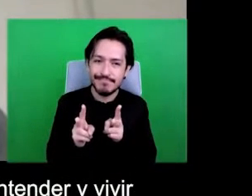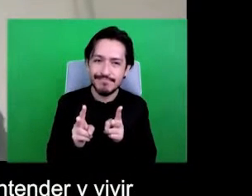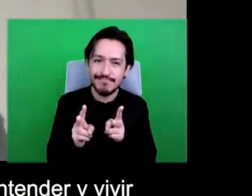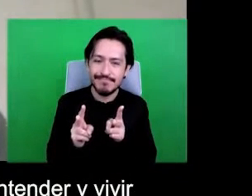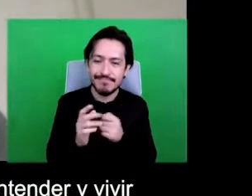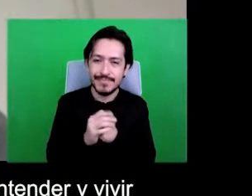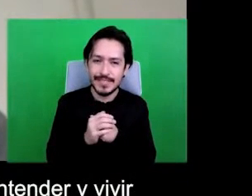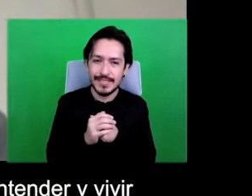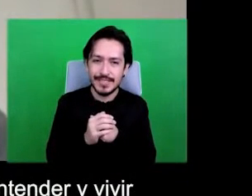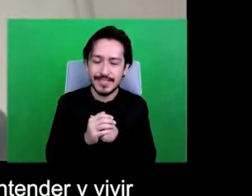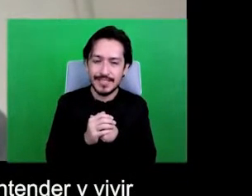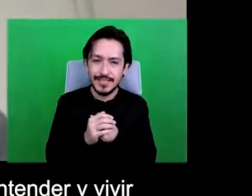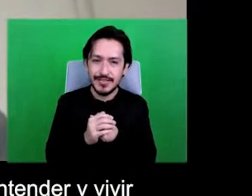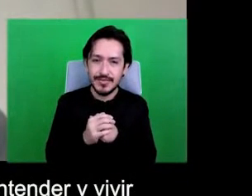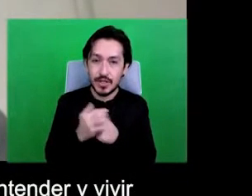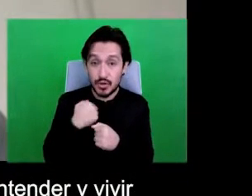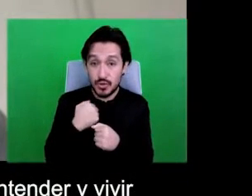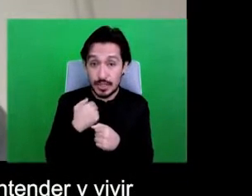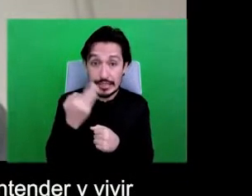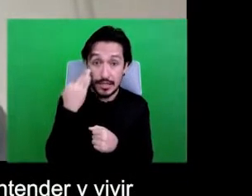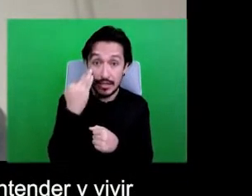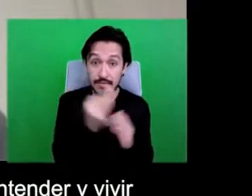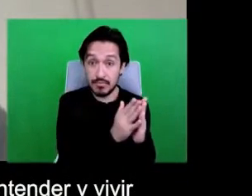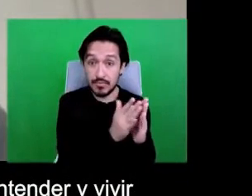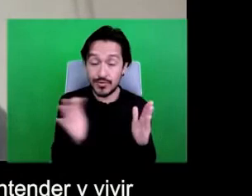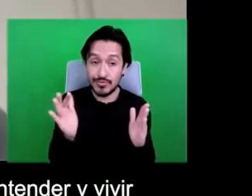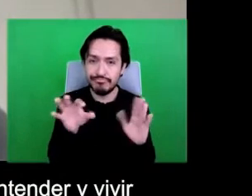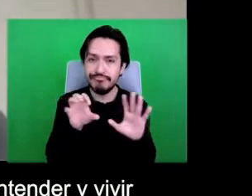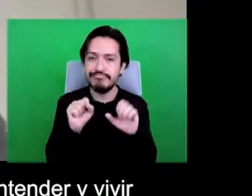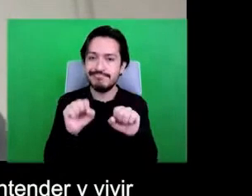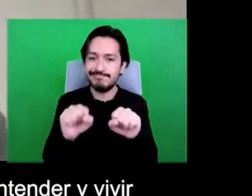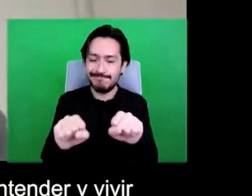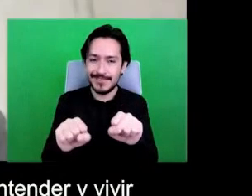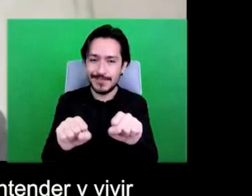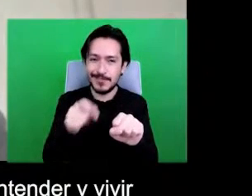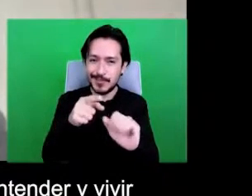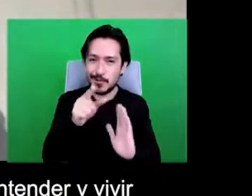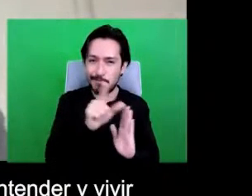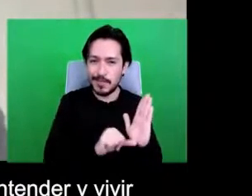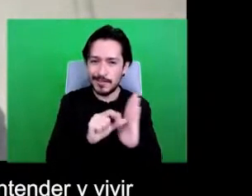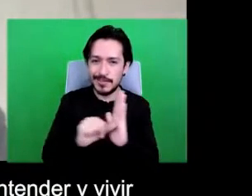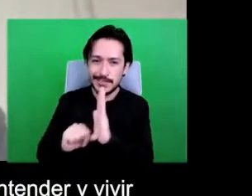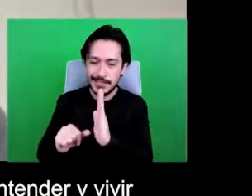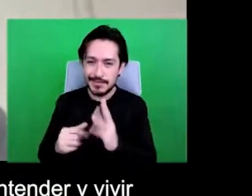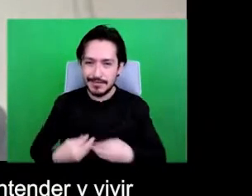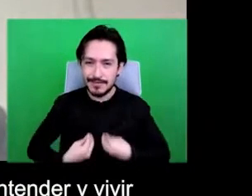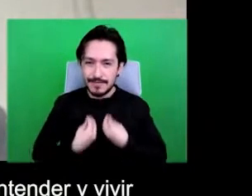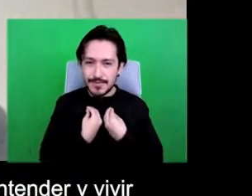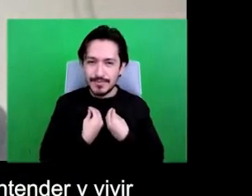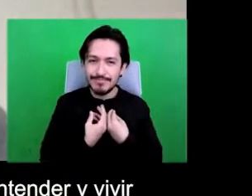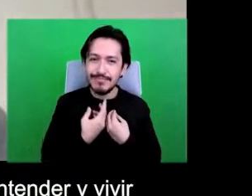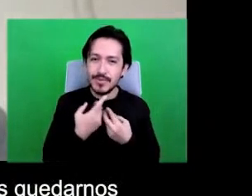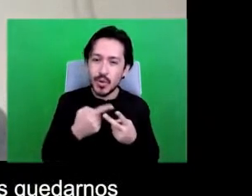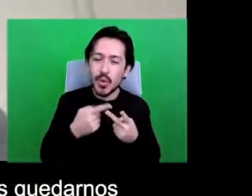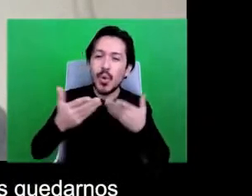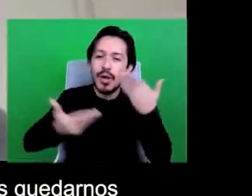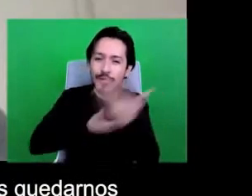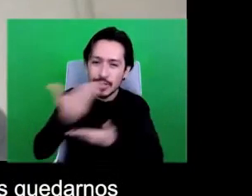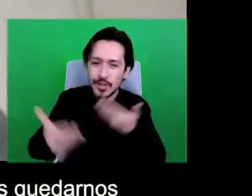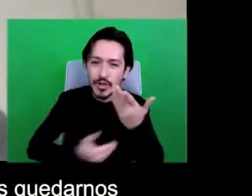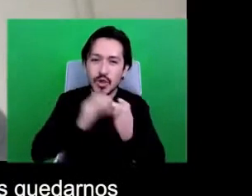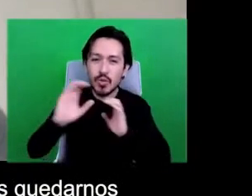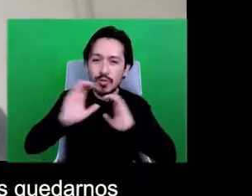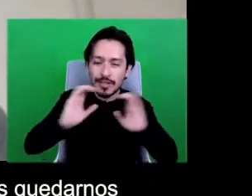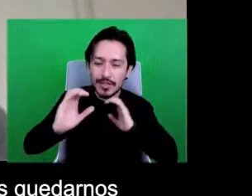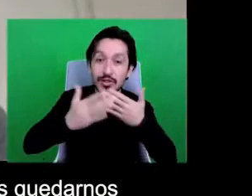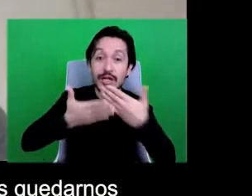logré entender y vivir durante estos meses la parte de colaboración, de comunicación, de